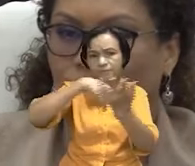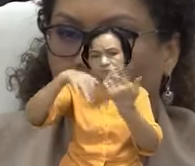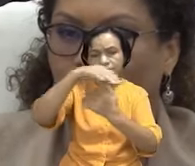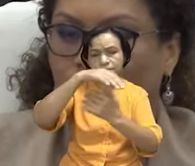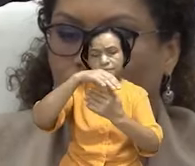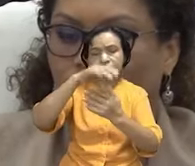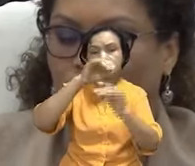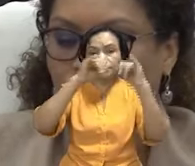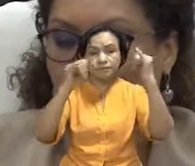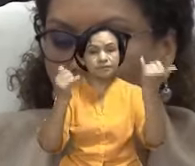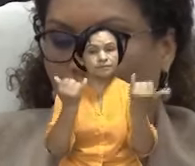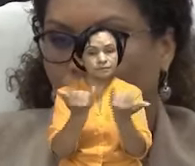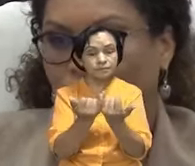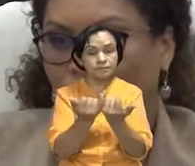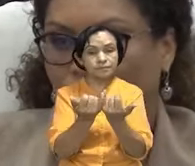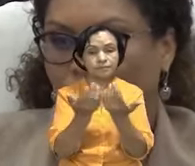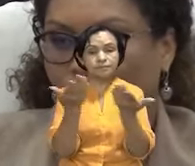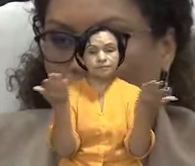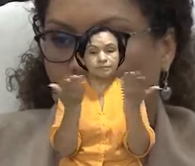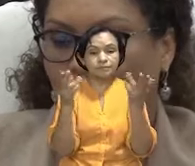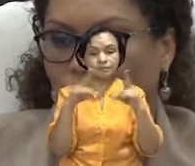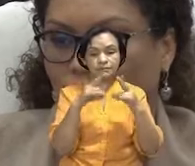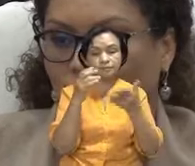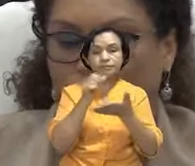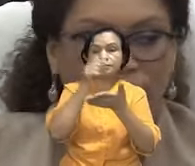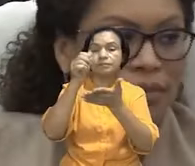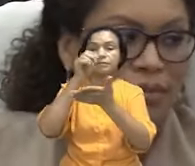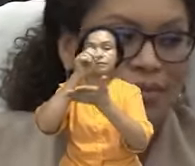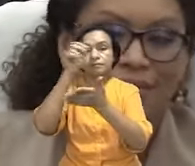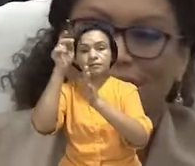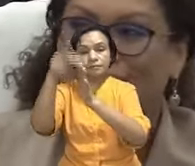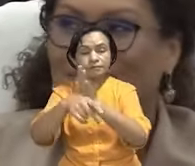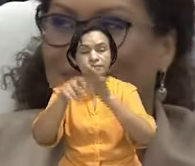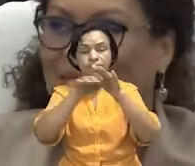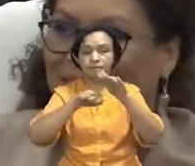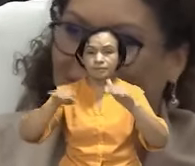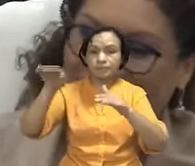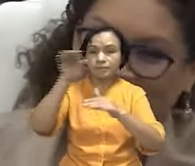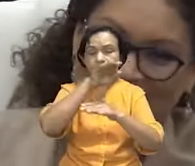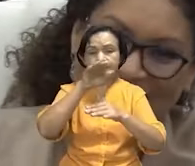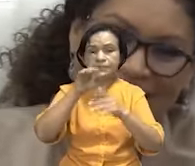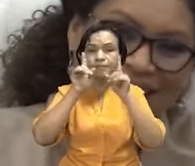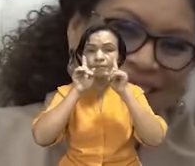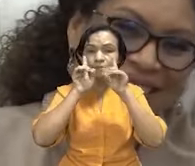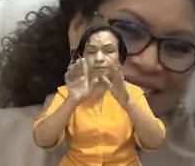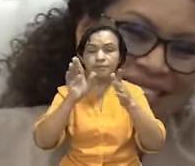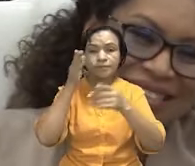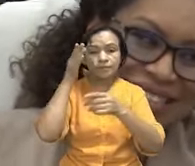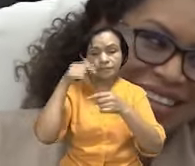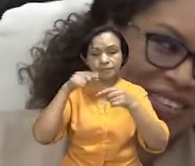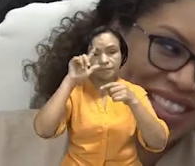relaciones internacionales, el servicio exterior y sobre todo tutela la